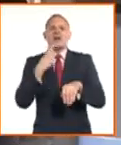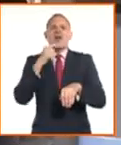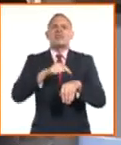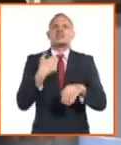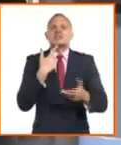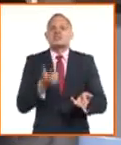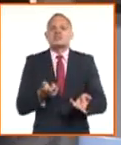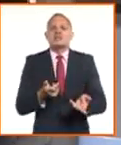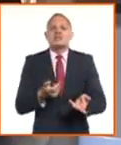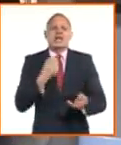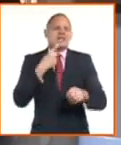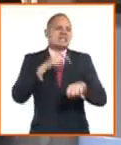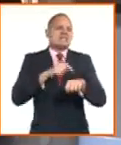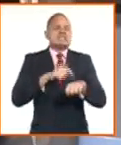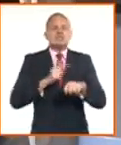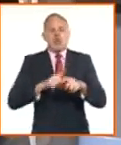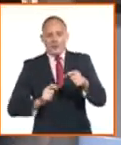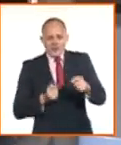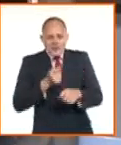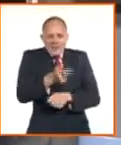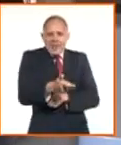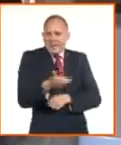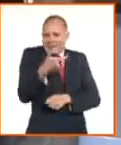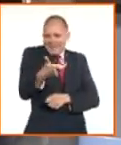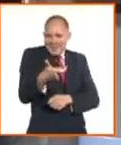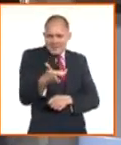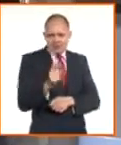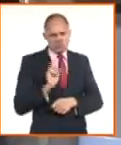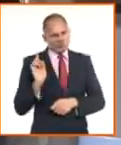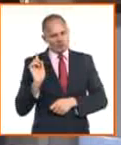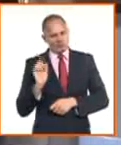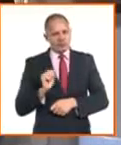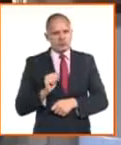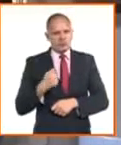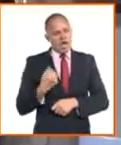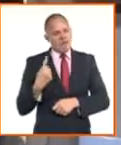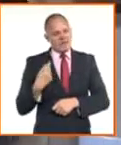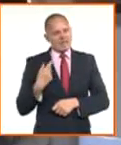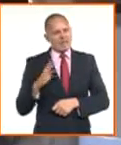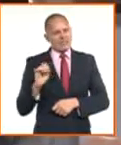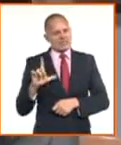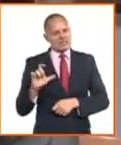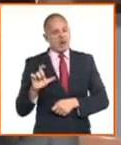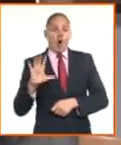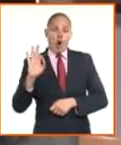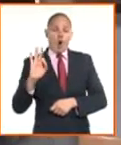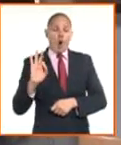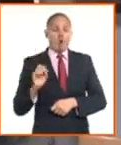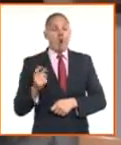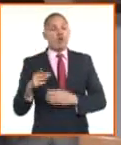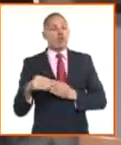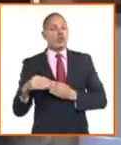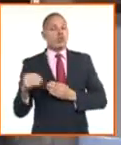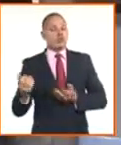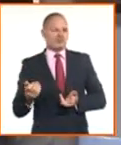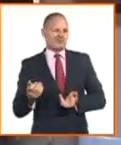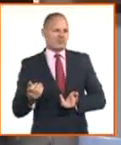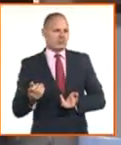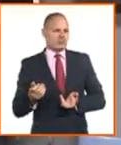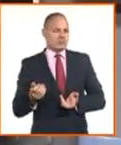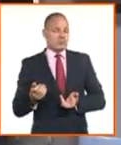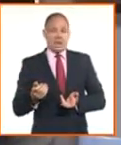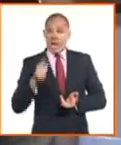gastronómicos privados. O sea, cuestiones de este tipo que nosotros tenemos que convocar también a la legalidad. O sea, ya hoy el que tenga en la mano $1,